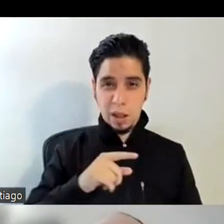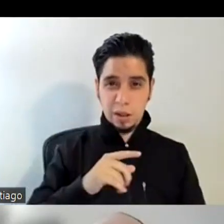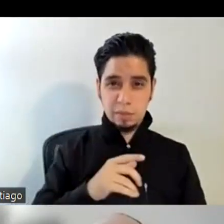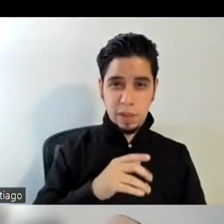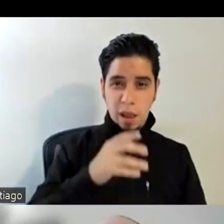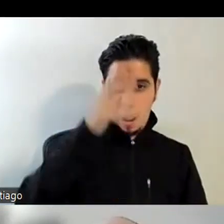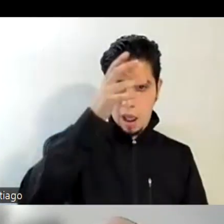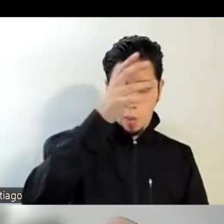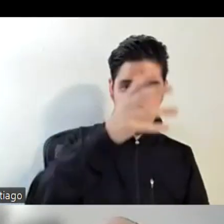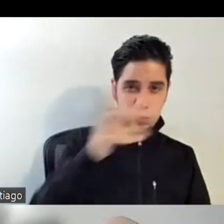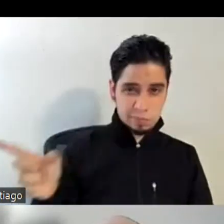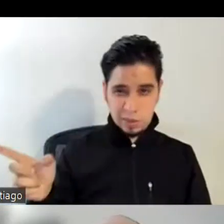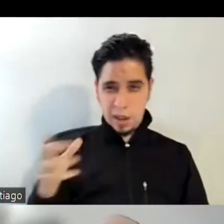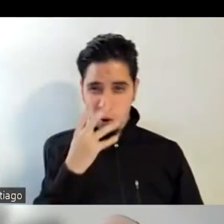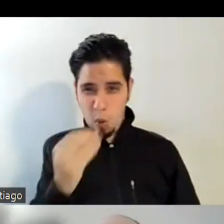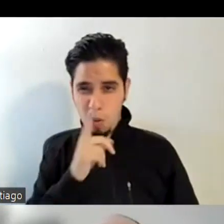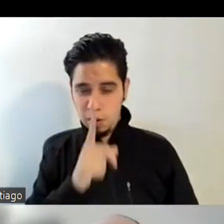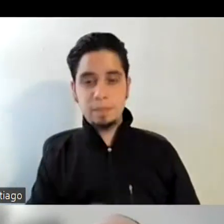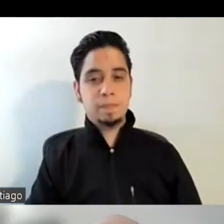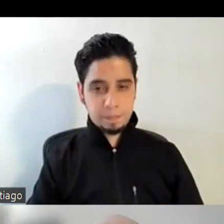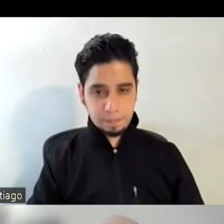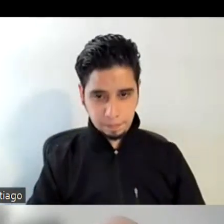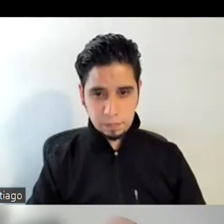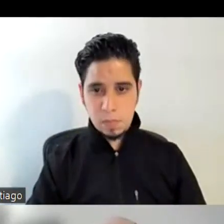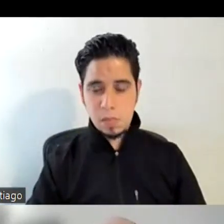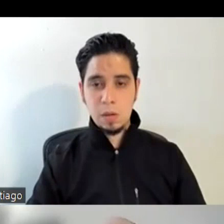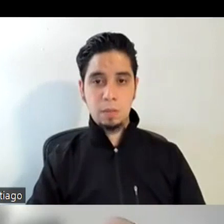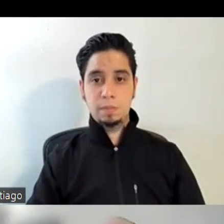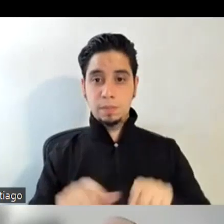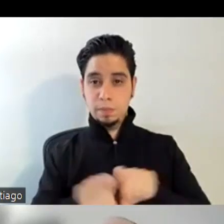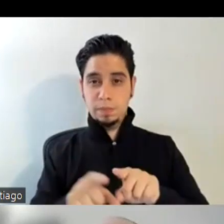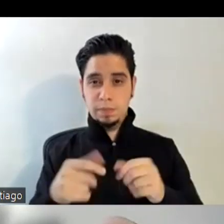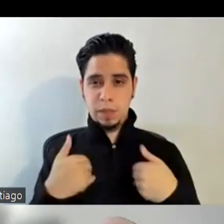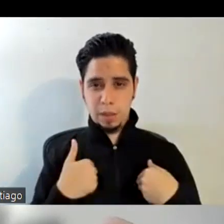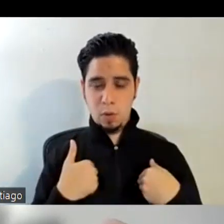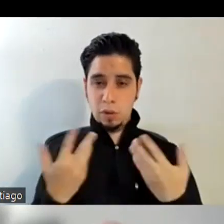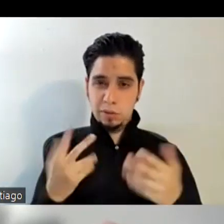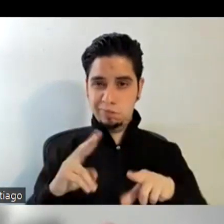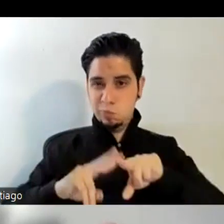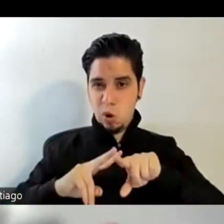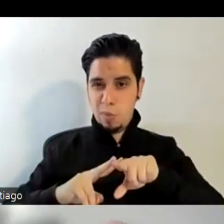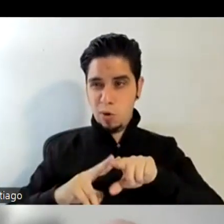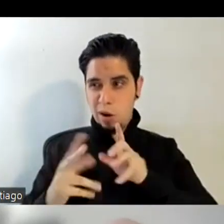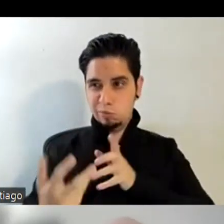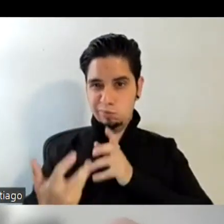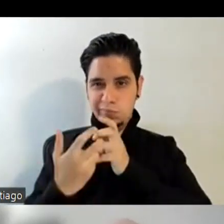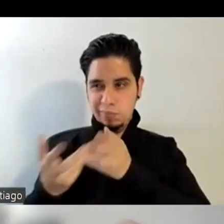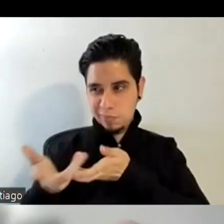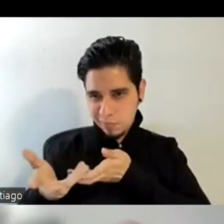Exacto. Pero también Julio lo conozco de esa época, o sea que también tenemos ese vocabulario común de hace mil años.